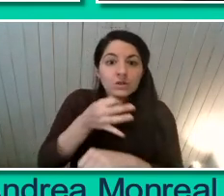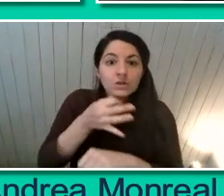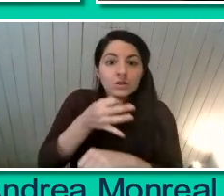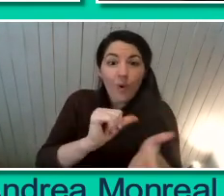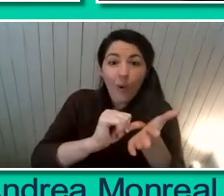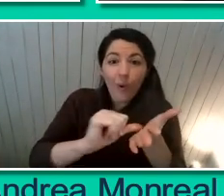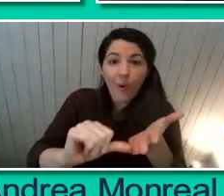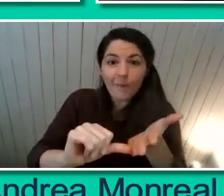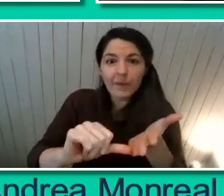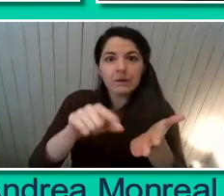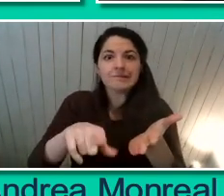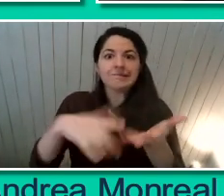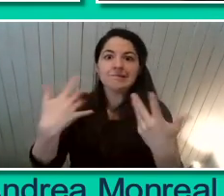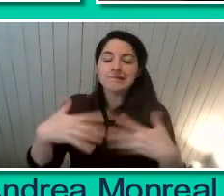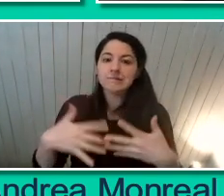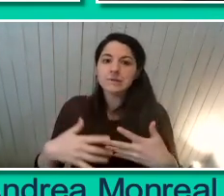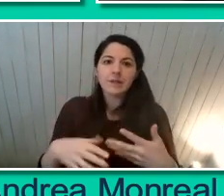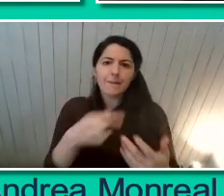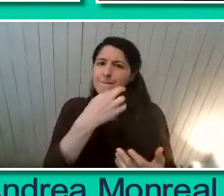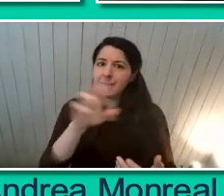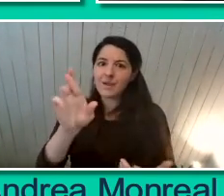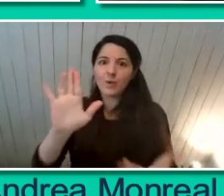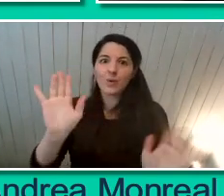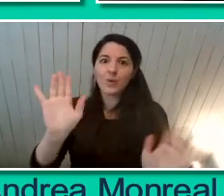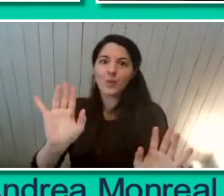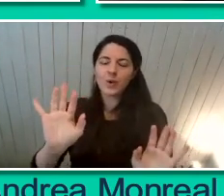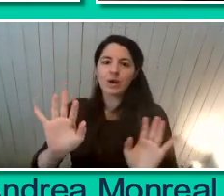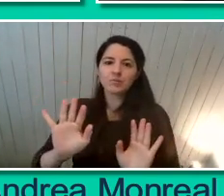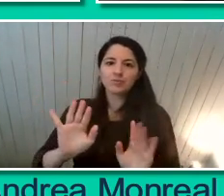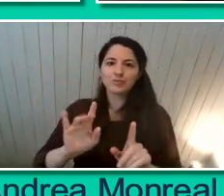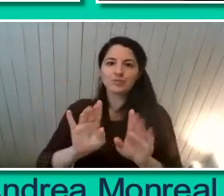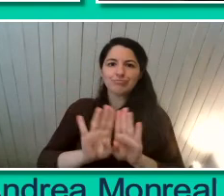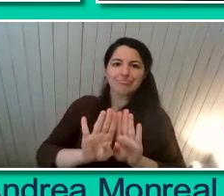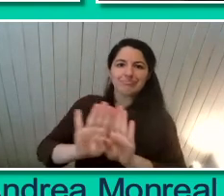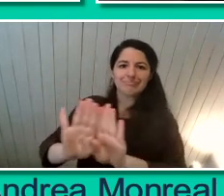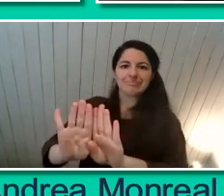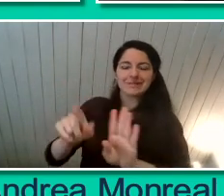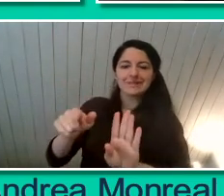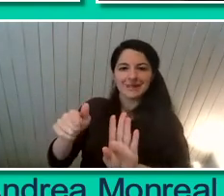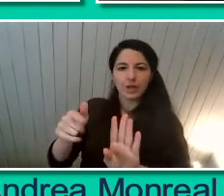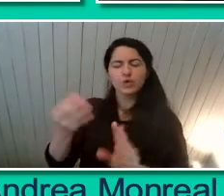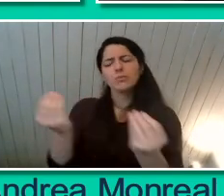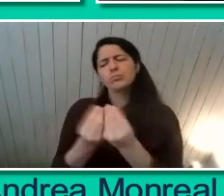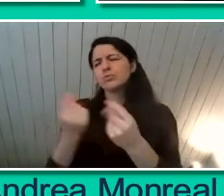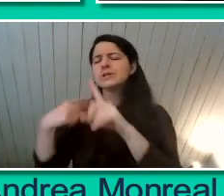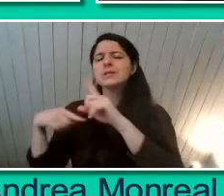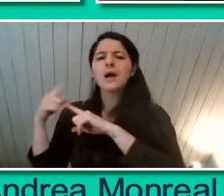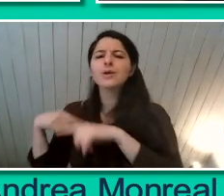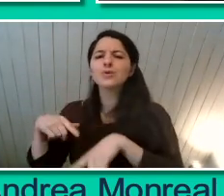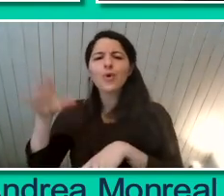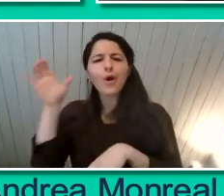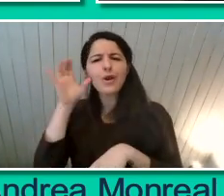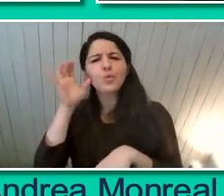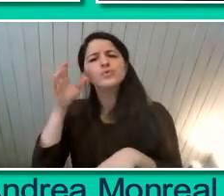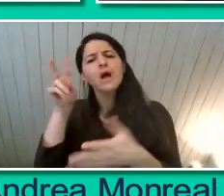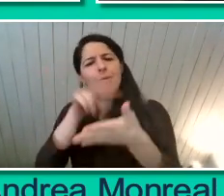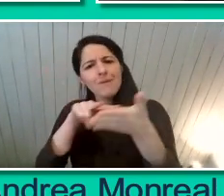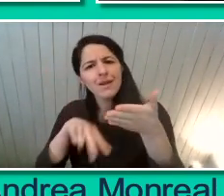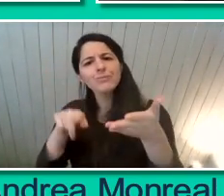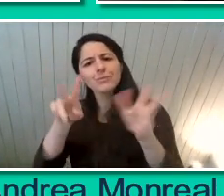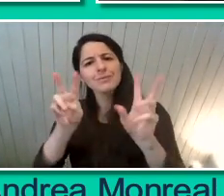más catastrófico, así que he escuchado mucha historia, obviamente, y leído también con respecto al tema,